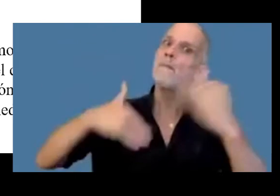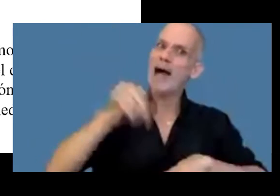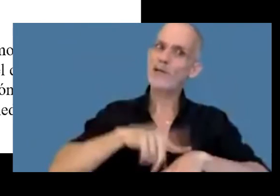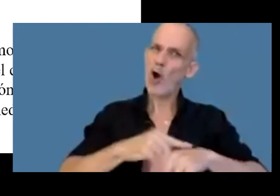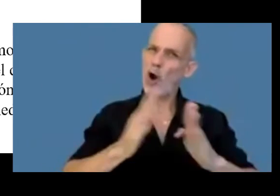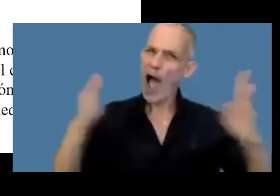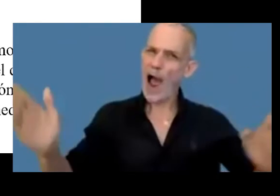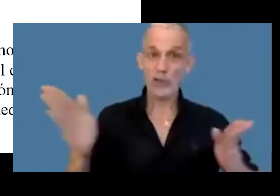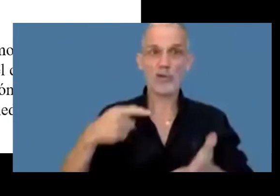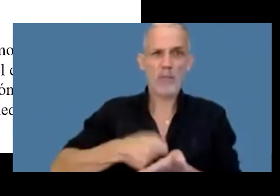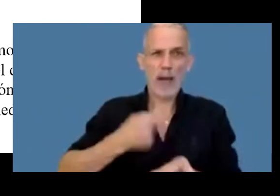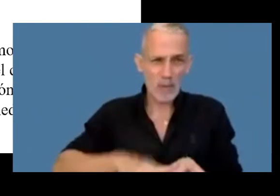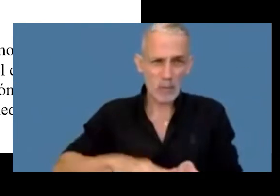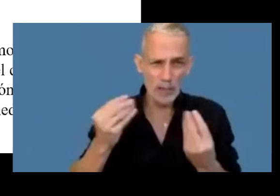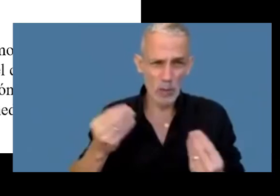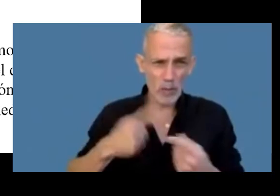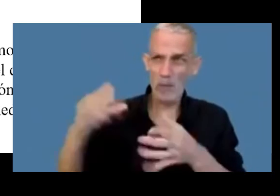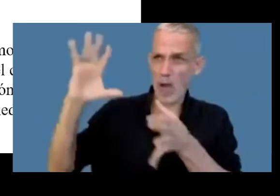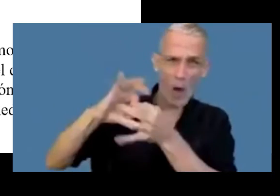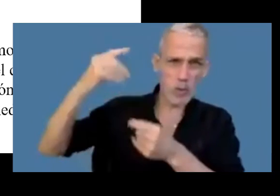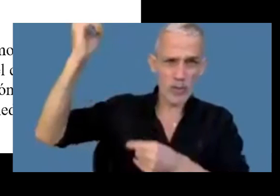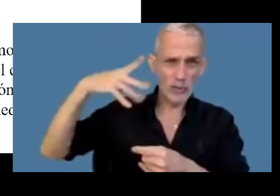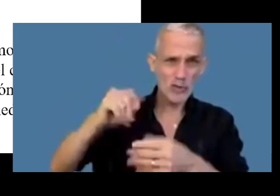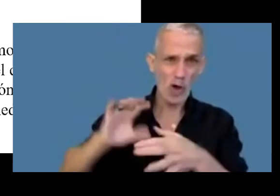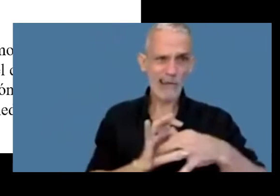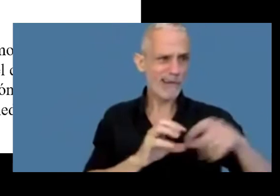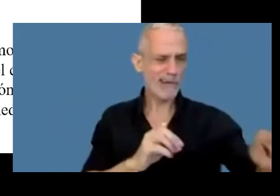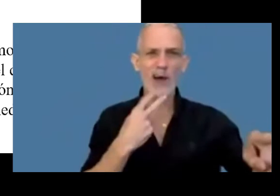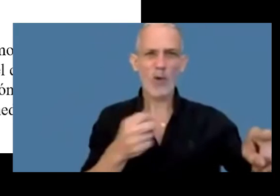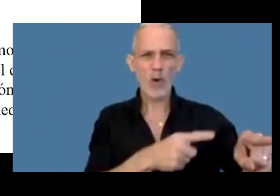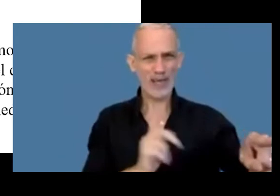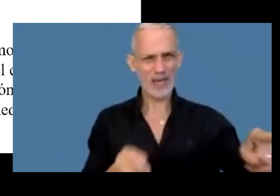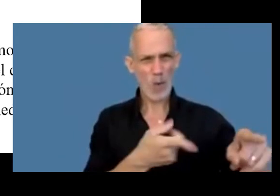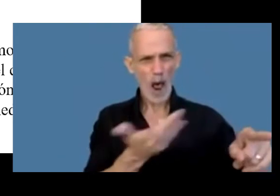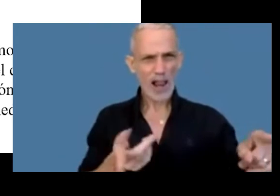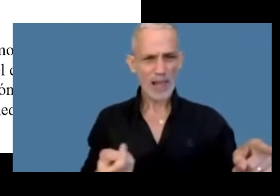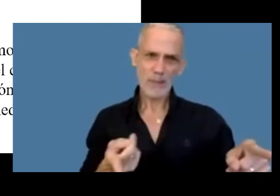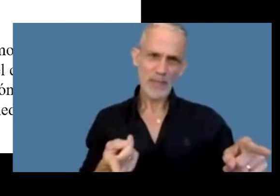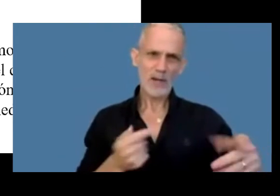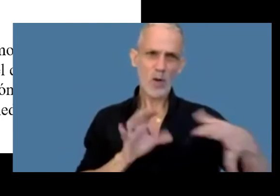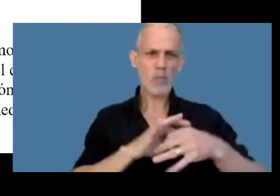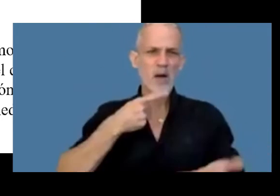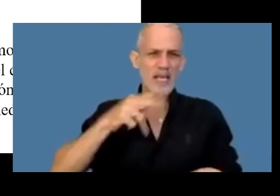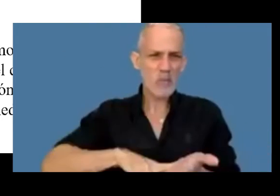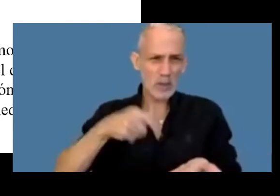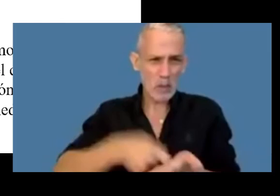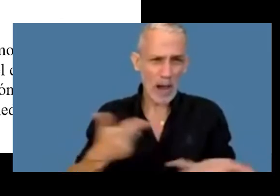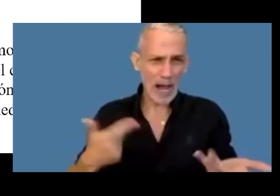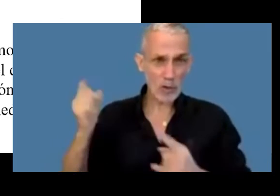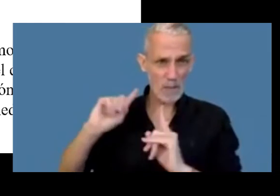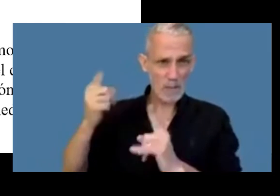que pagar una tasa por estar conectados a la red, igual que los consumidores convencionales. El autoconsumo dejó